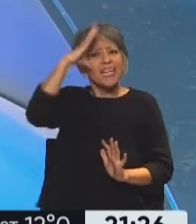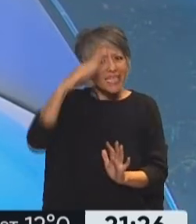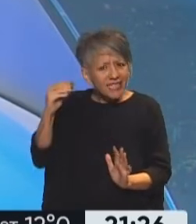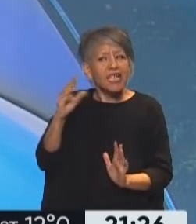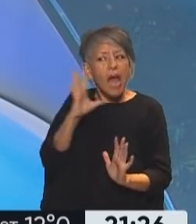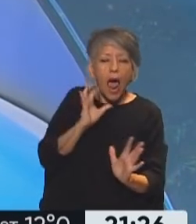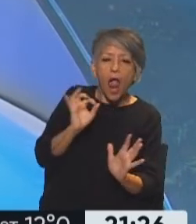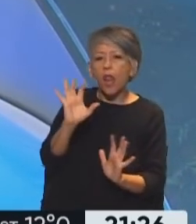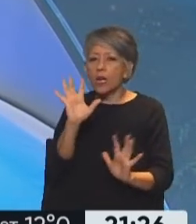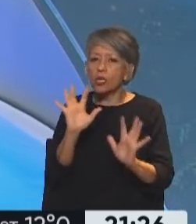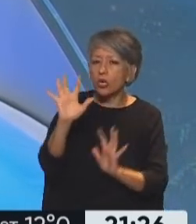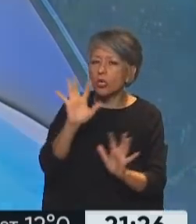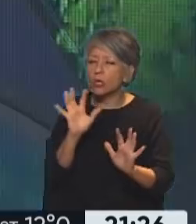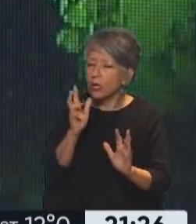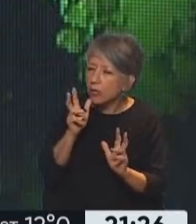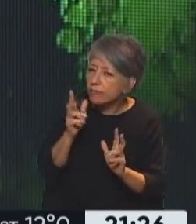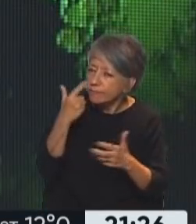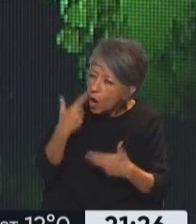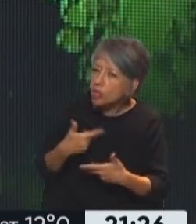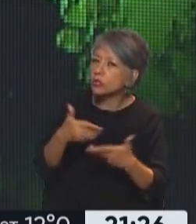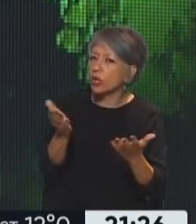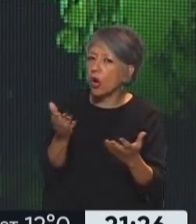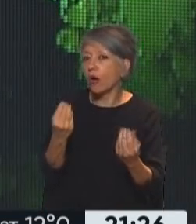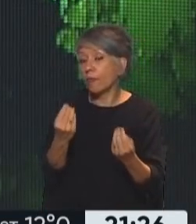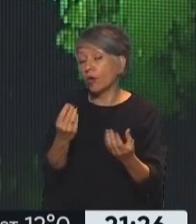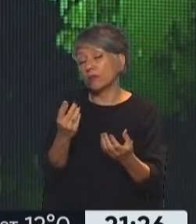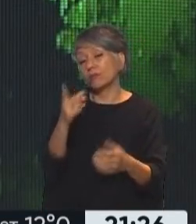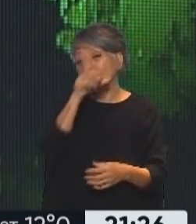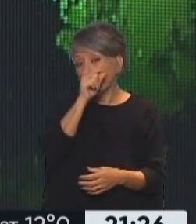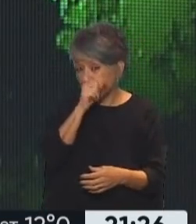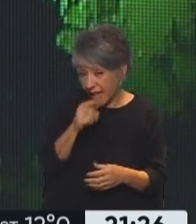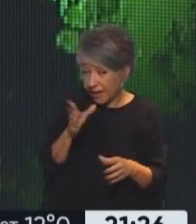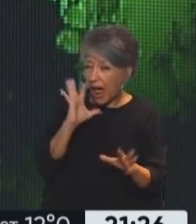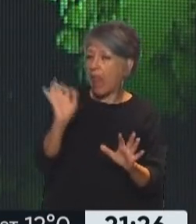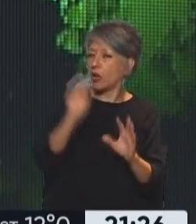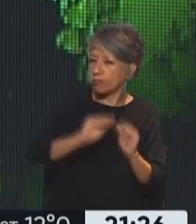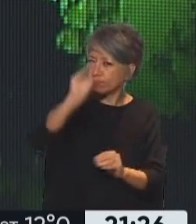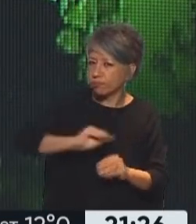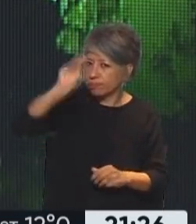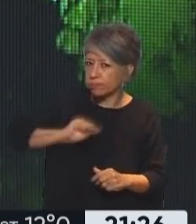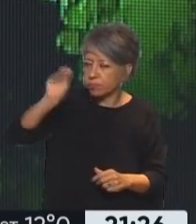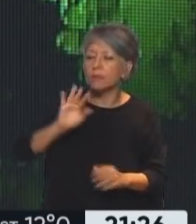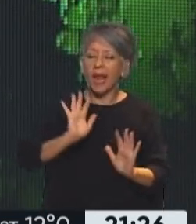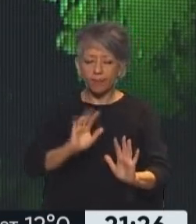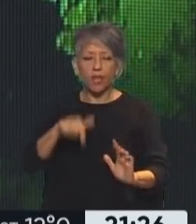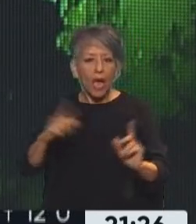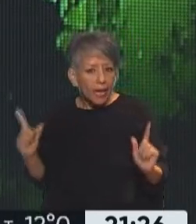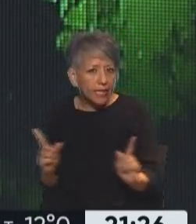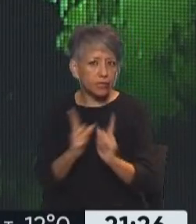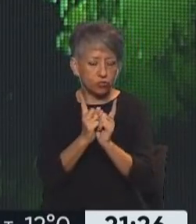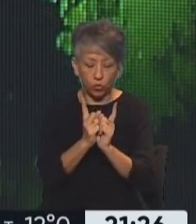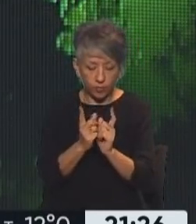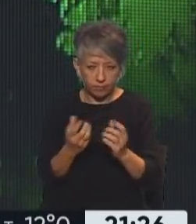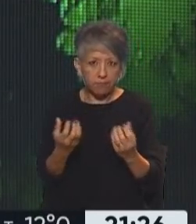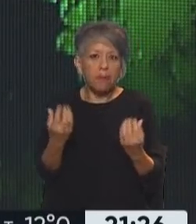Kirchner en la serie de tweets que ha publicado durante esta tarde. Vamos a hacer una suerte de raconto para ver por qué hoy estamos metidos en